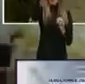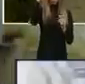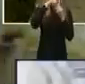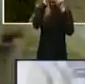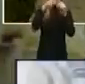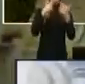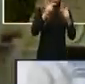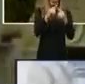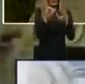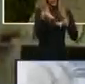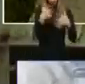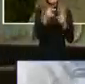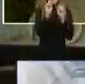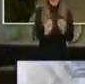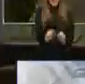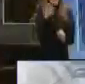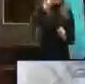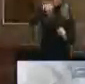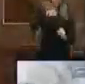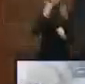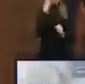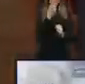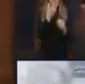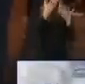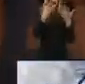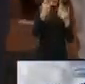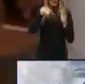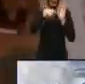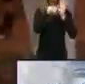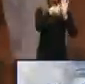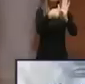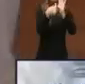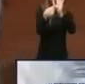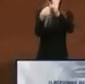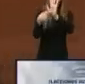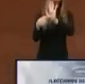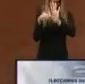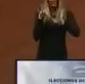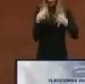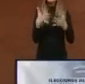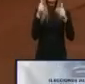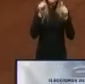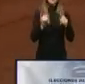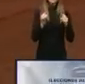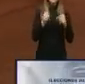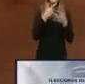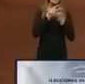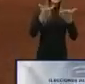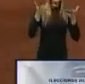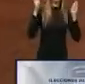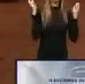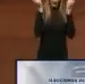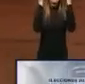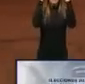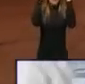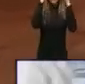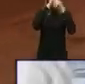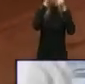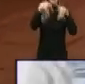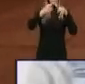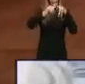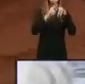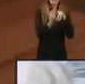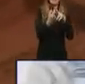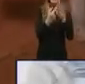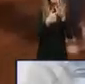como podemos caminar ahorita, le estamos mostrando lo que es este festejo que está iniciando aquí en